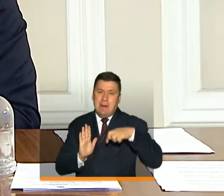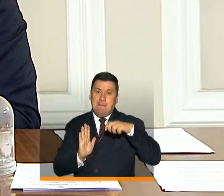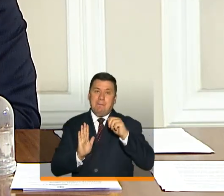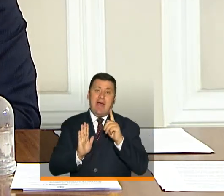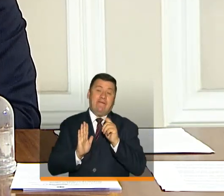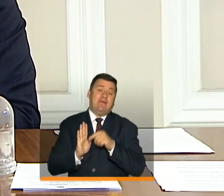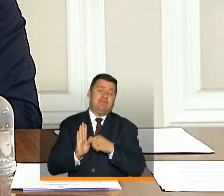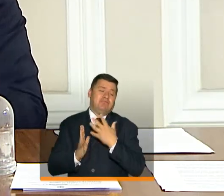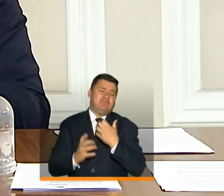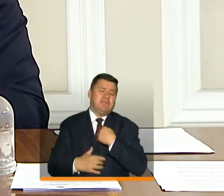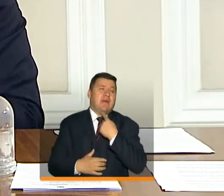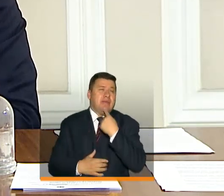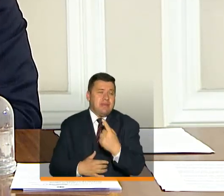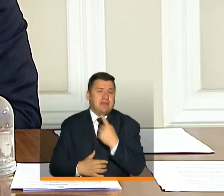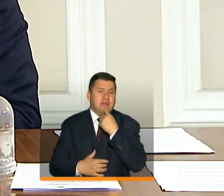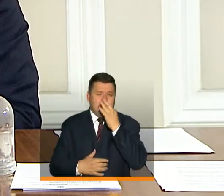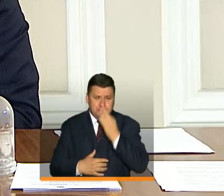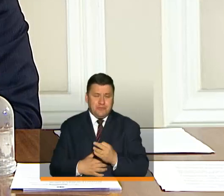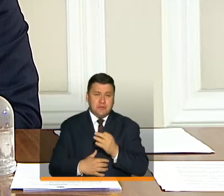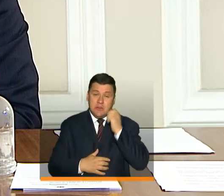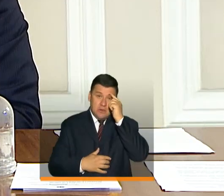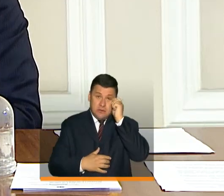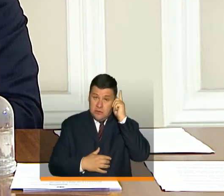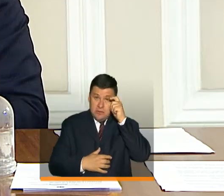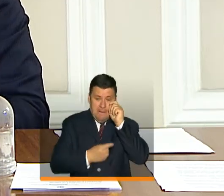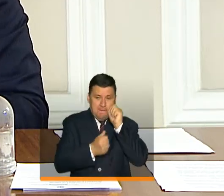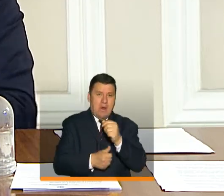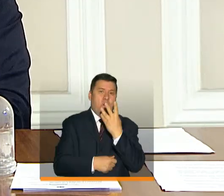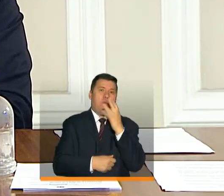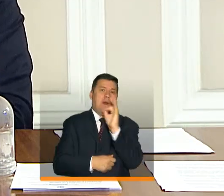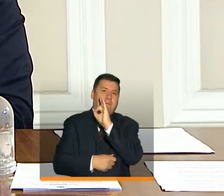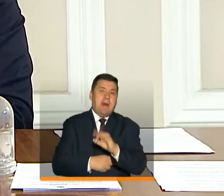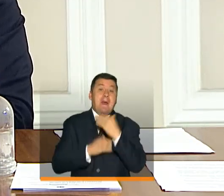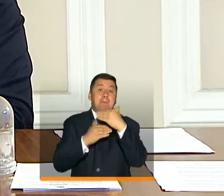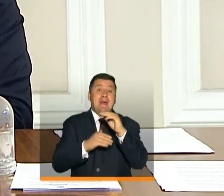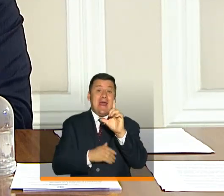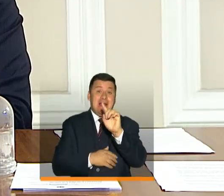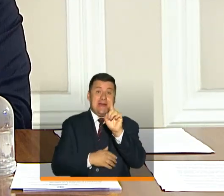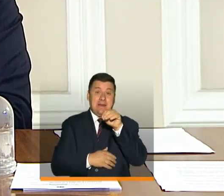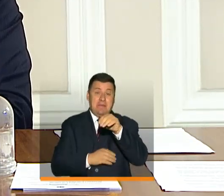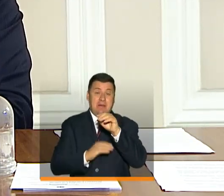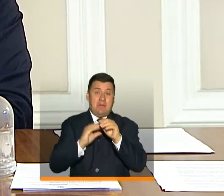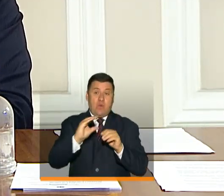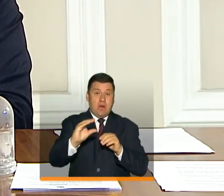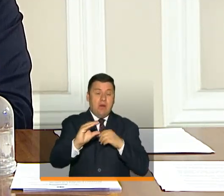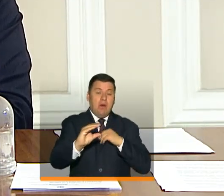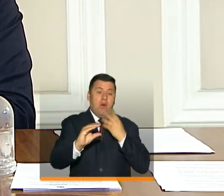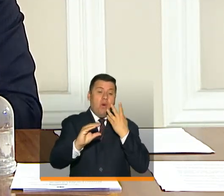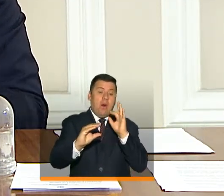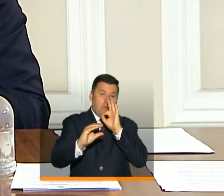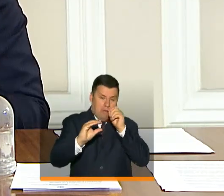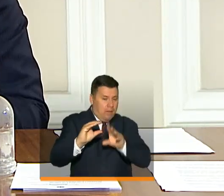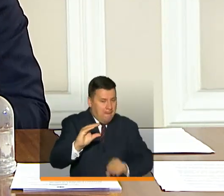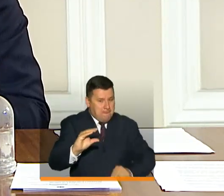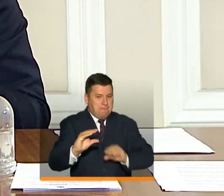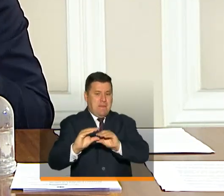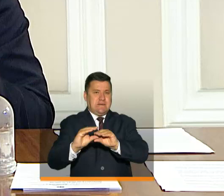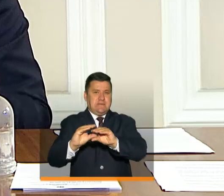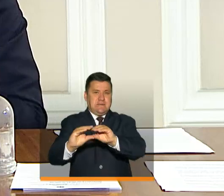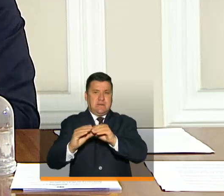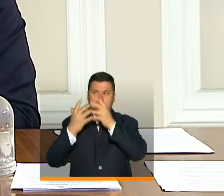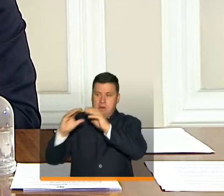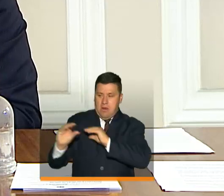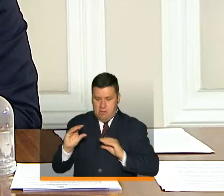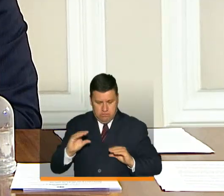lo he dicho tantas veces, subsidia el 40% del salario mínimo legal vigente a aquellos empleados, a